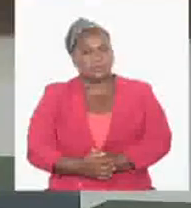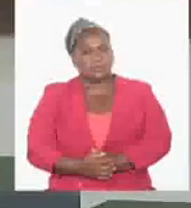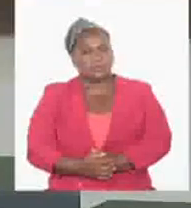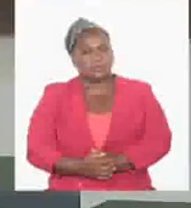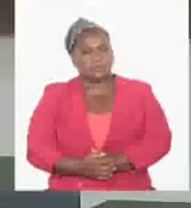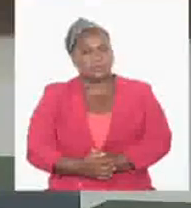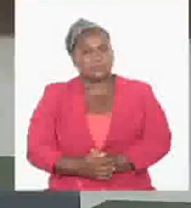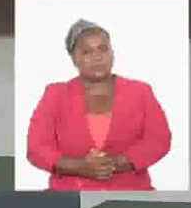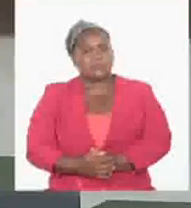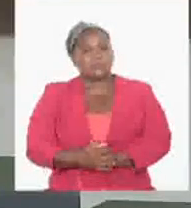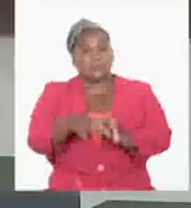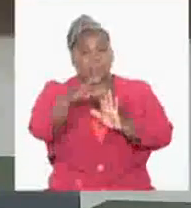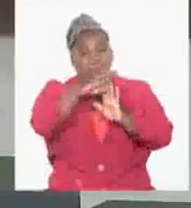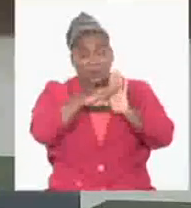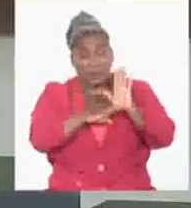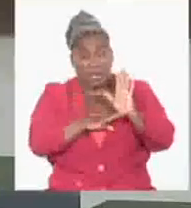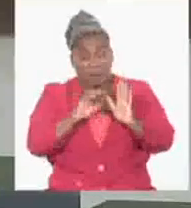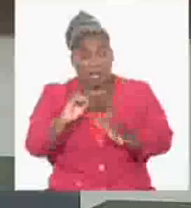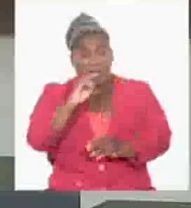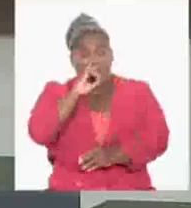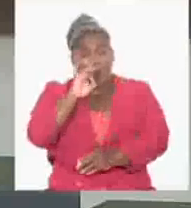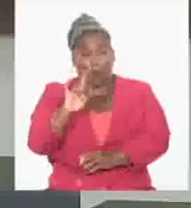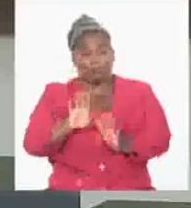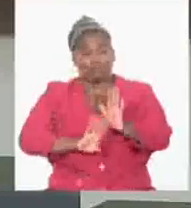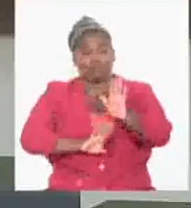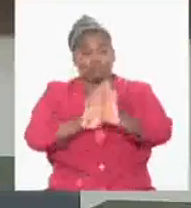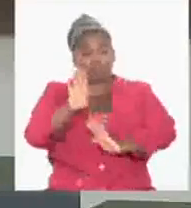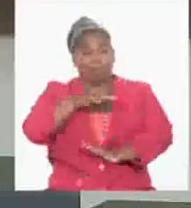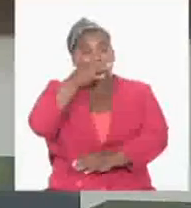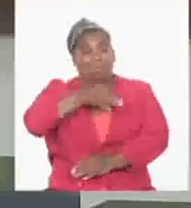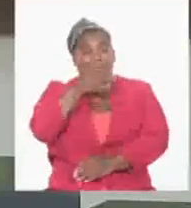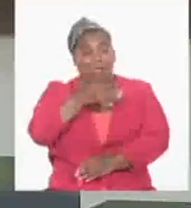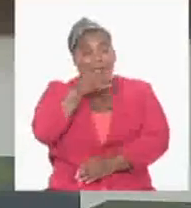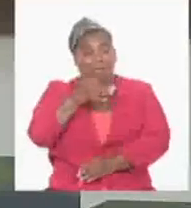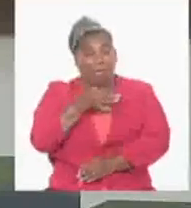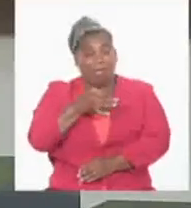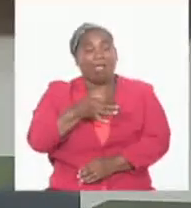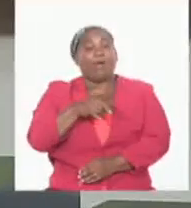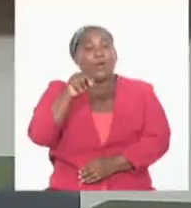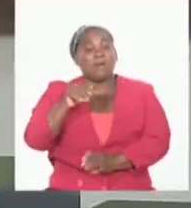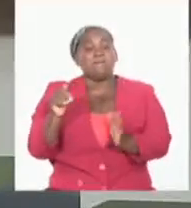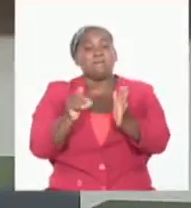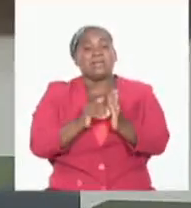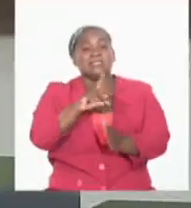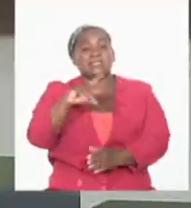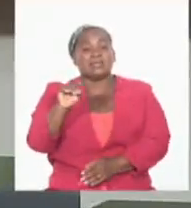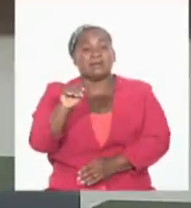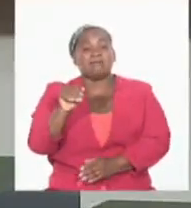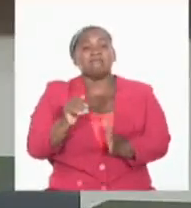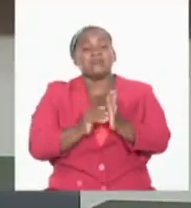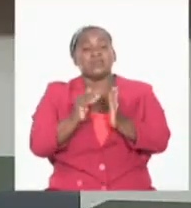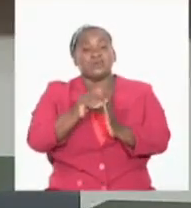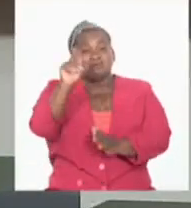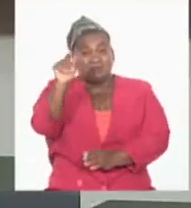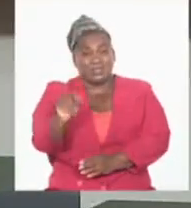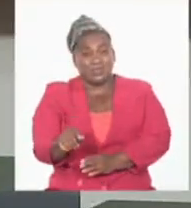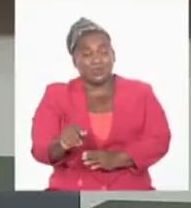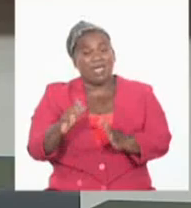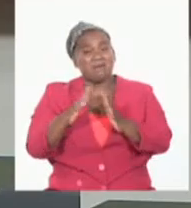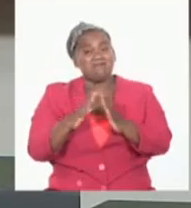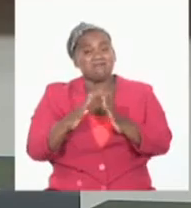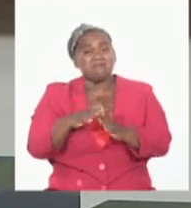El Programa de las Naciones Unidas para el Desarrollo informó que cerca de 1.100 millones de personas viven en una situación de